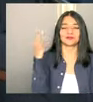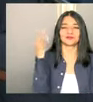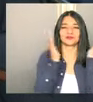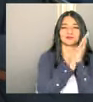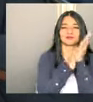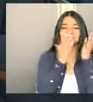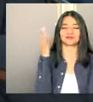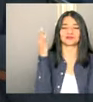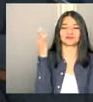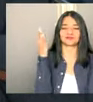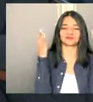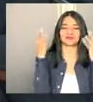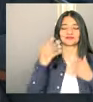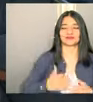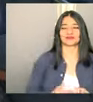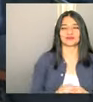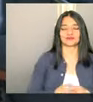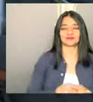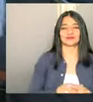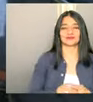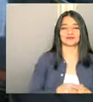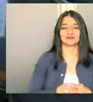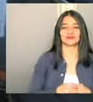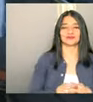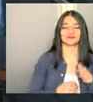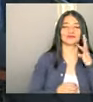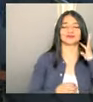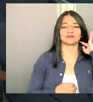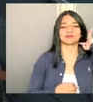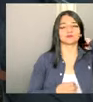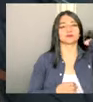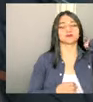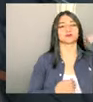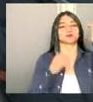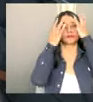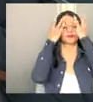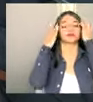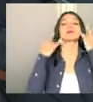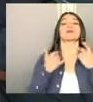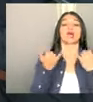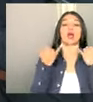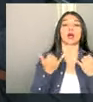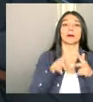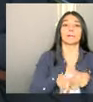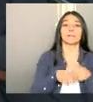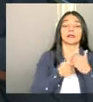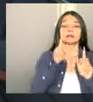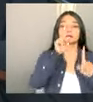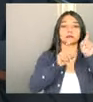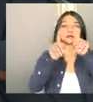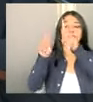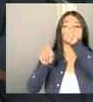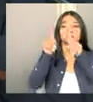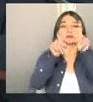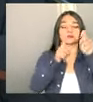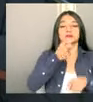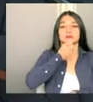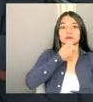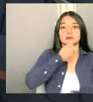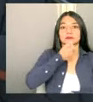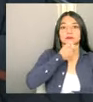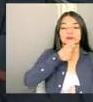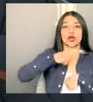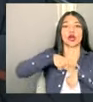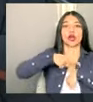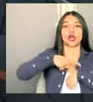Muy amable a las principales autoridades de la ciudad. Vamos a iniciar con la ronda de preguntas. Araí Vega, de diario La Hora, es